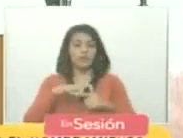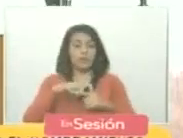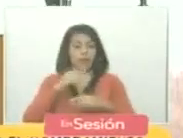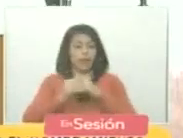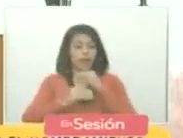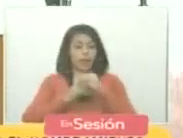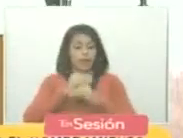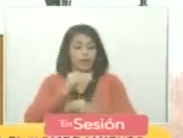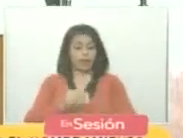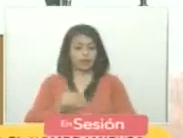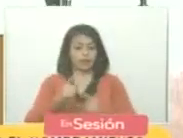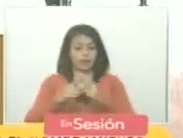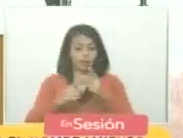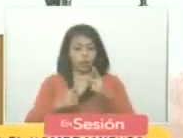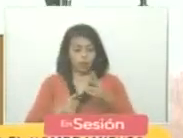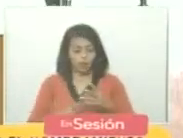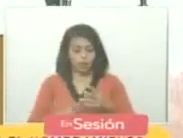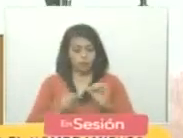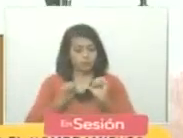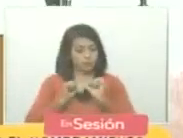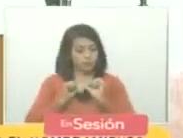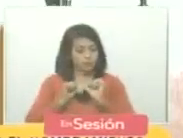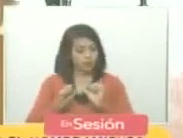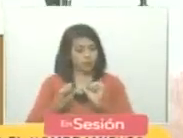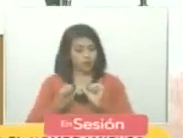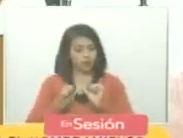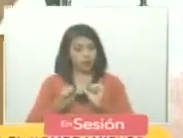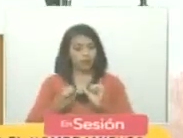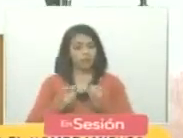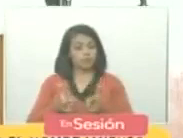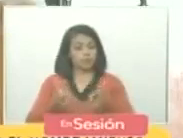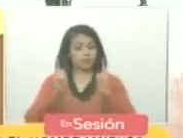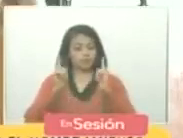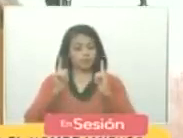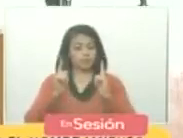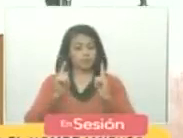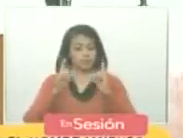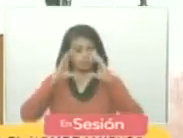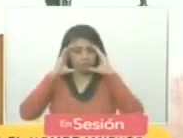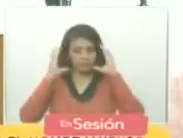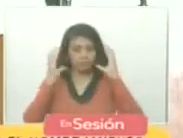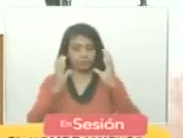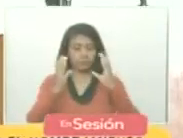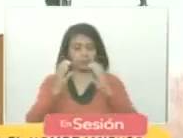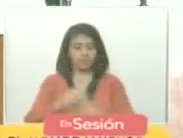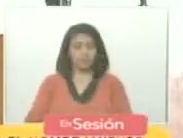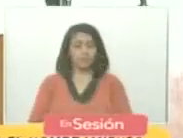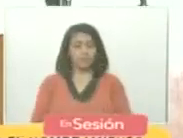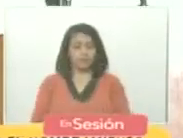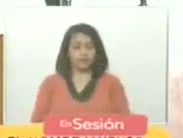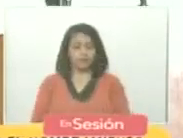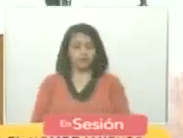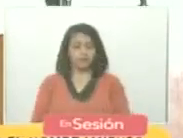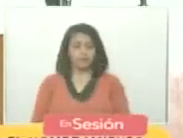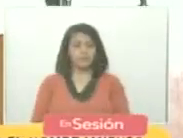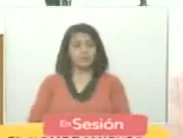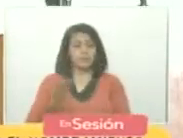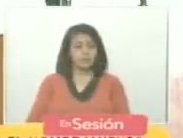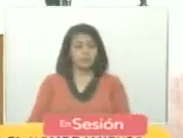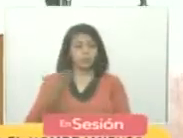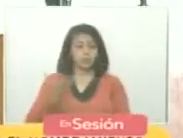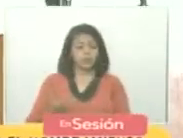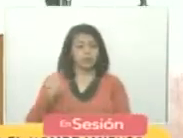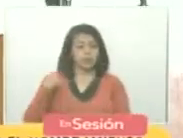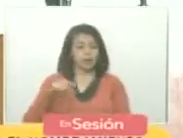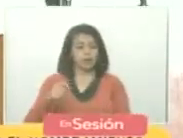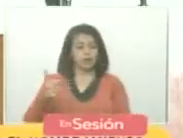la historia nos permite centrarnos en la importancia que